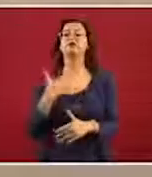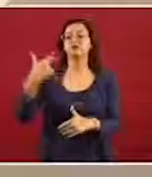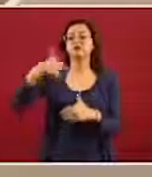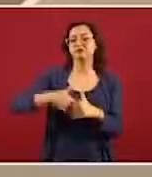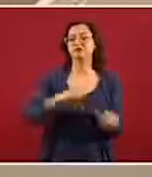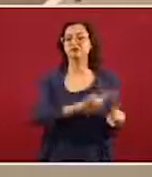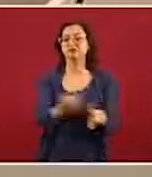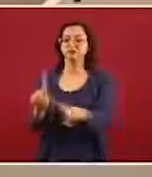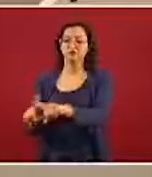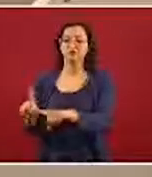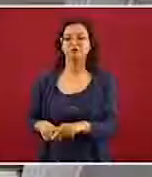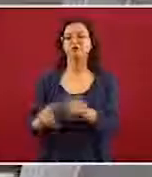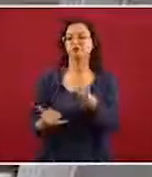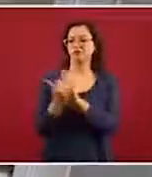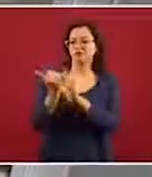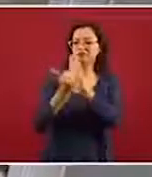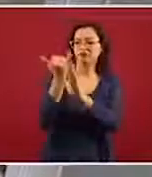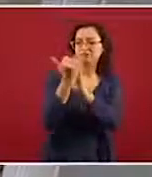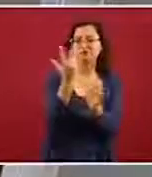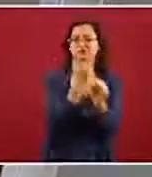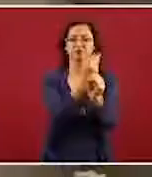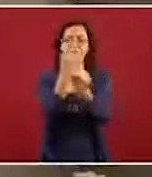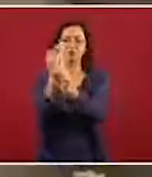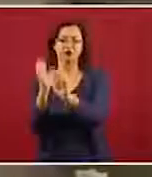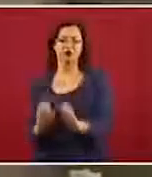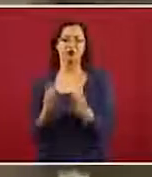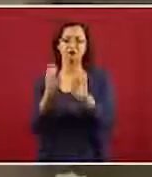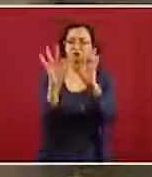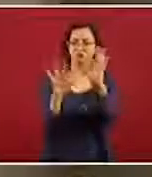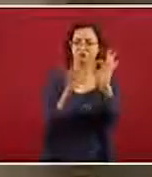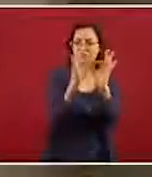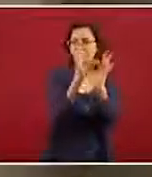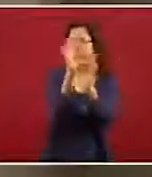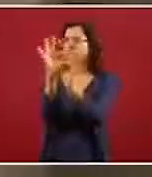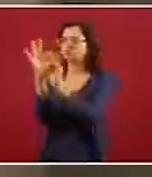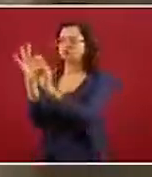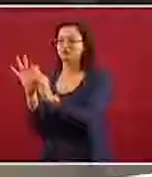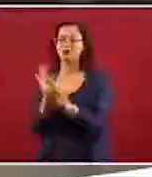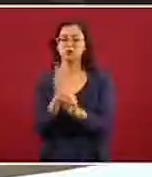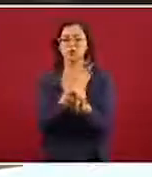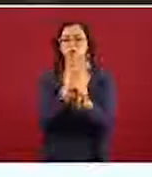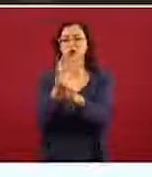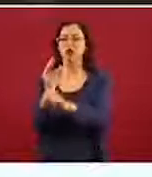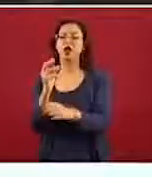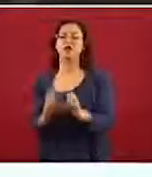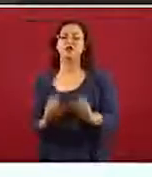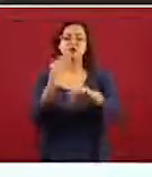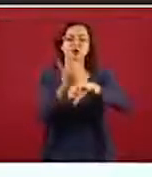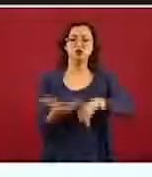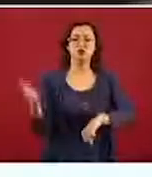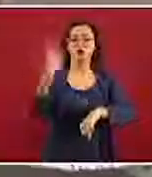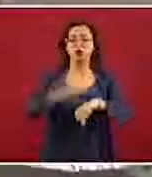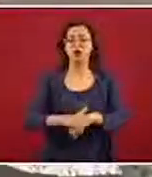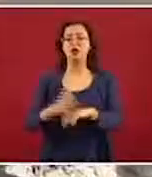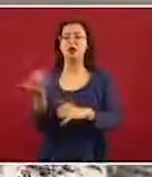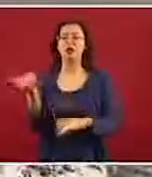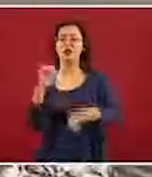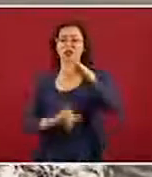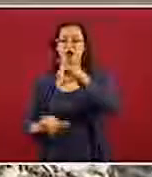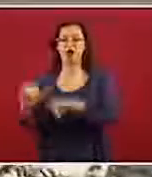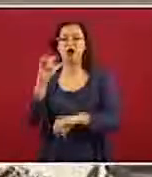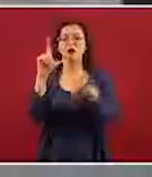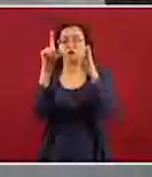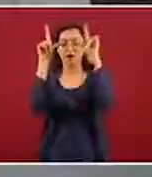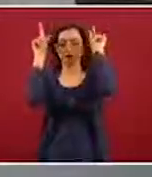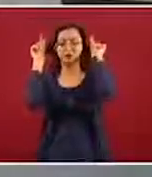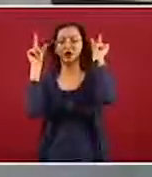realizan trabajos de albañilerías y acabados en los edificios de destacamento de seguridad, edificio administrativo, laboratorio y enfermería, con formación